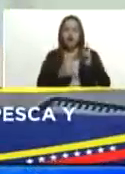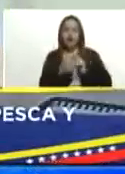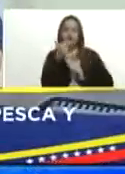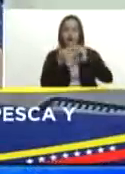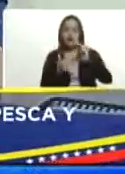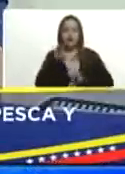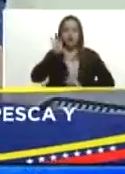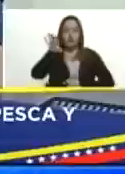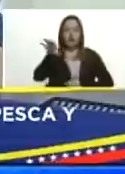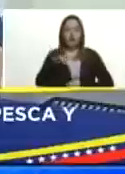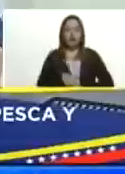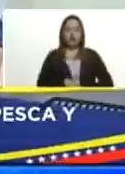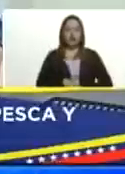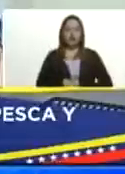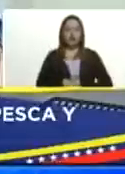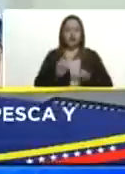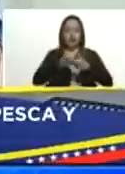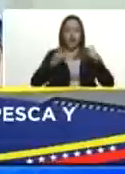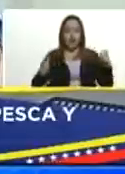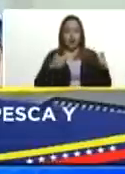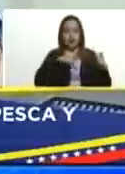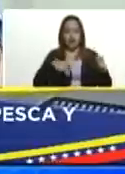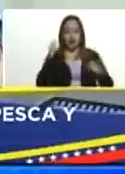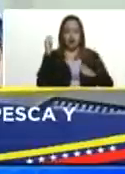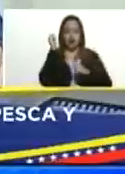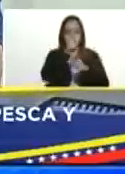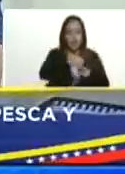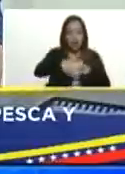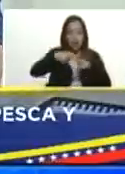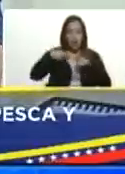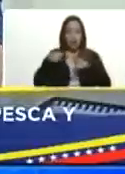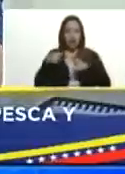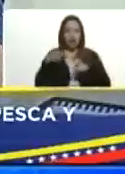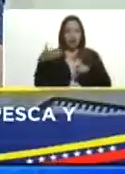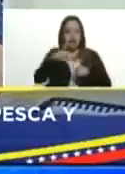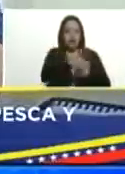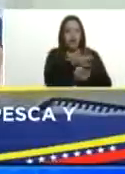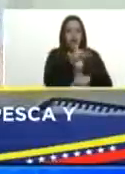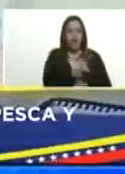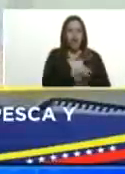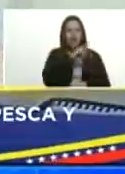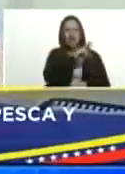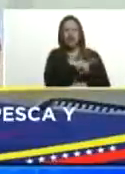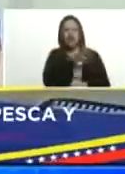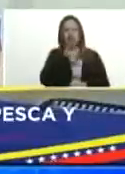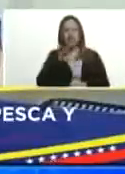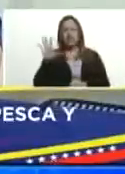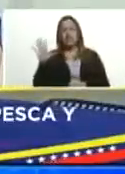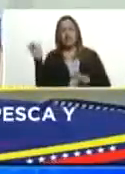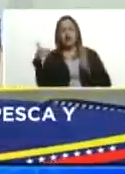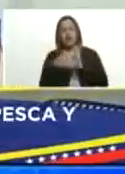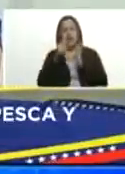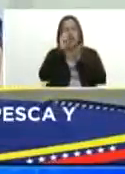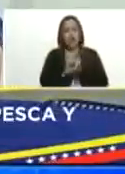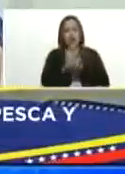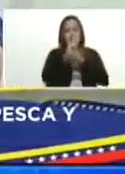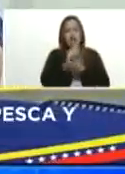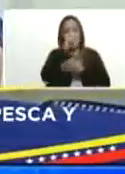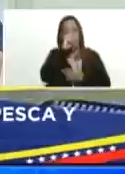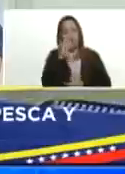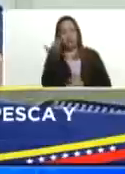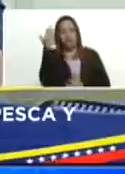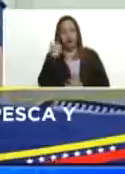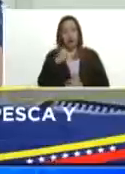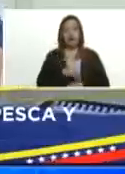de patria. En términos generales, nuestra pesca y acuicultura resume unas 235 mil toneladas el año pasado.